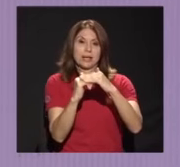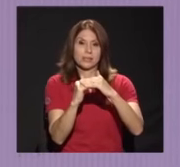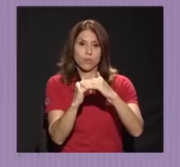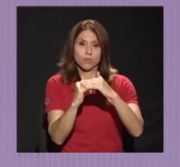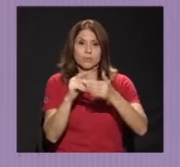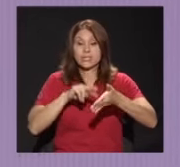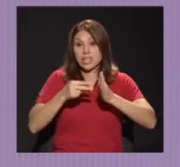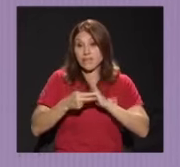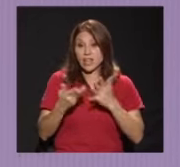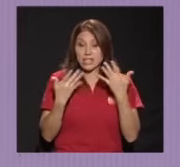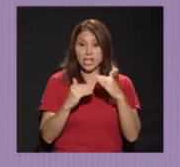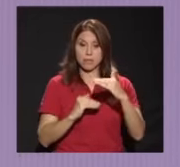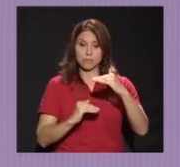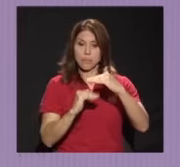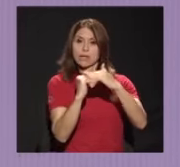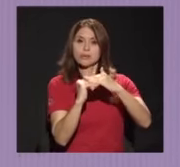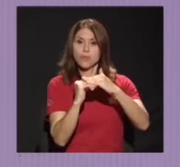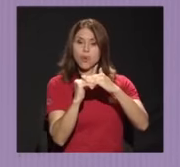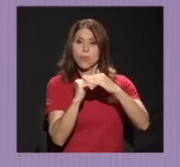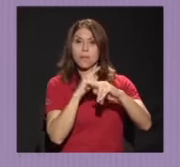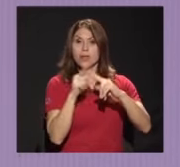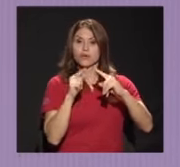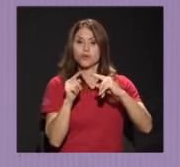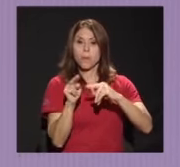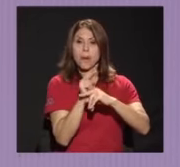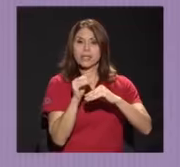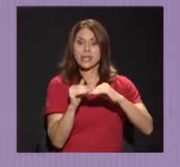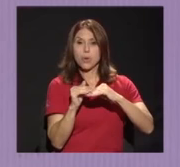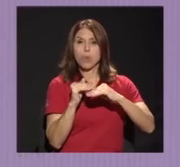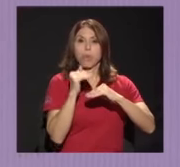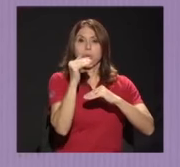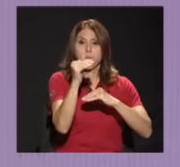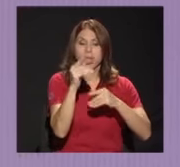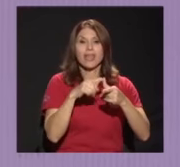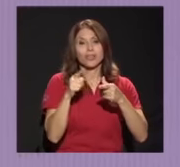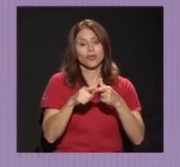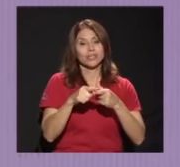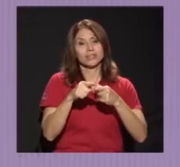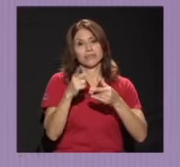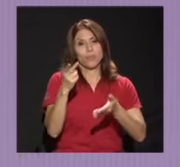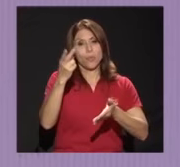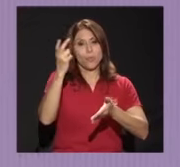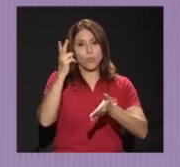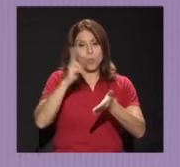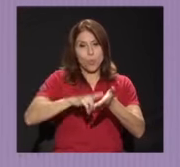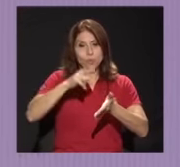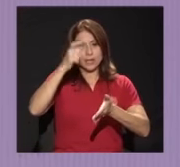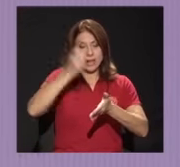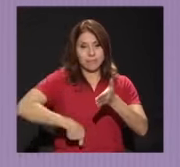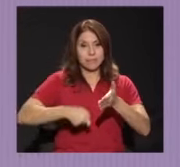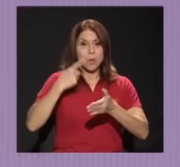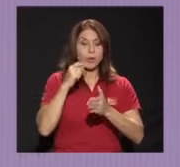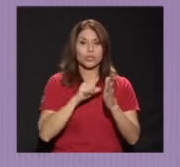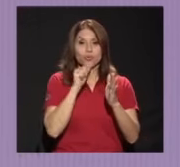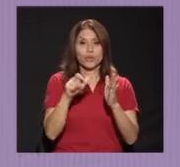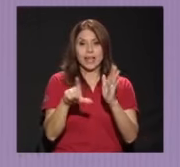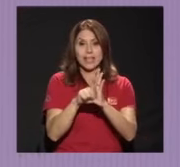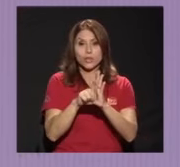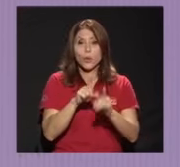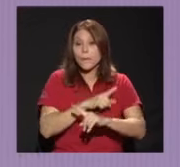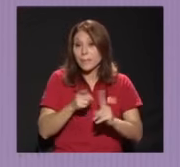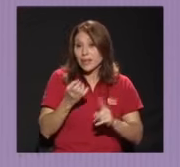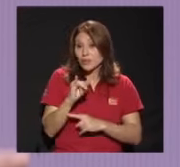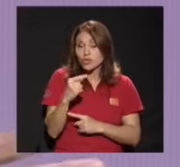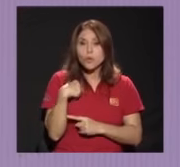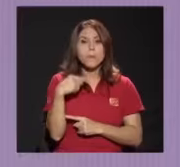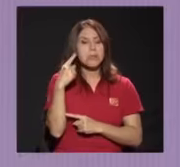paso ese límite máximo me viene la multa porque es un delito. Pero dentro del rango en que yo tengo permitido contaminar, pues ir contaminando